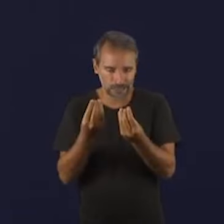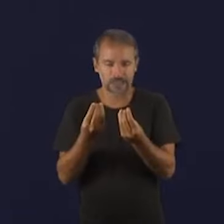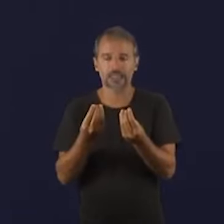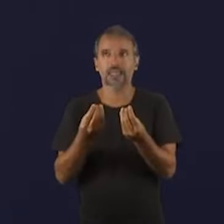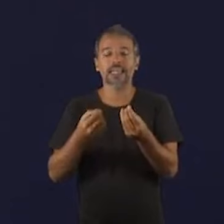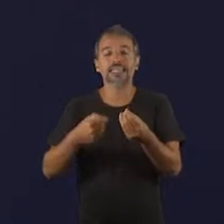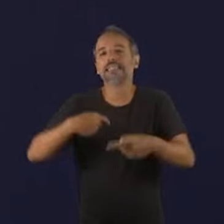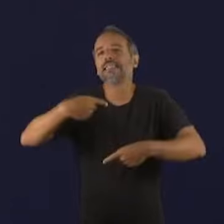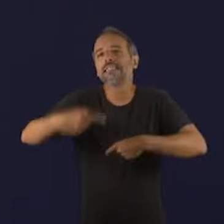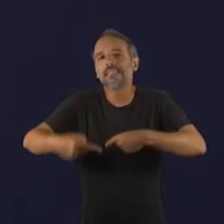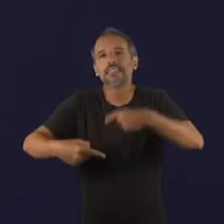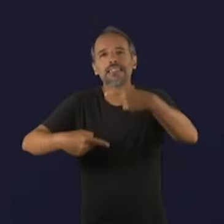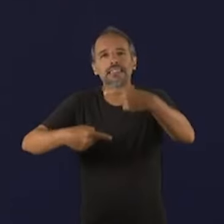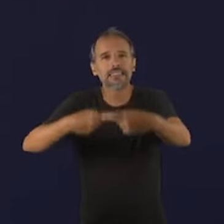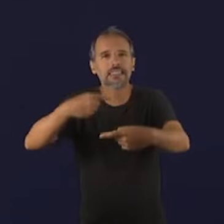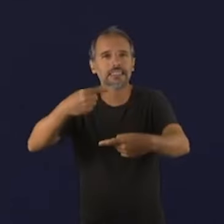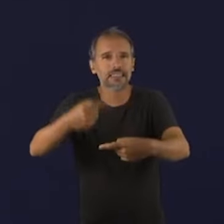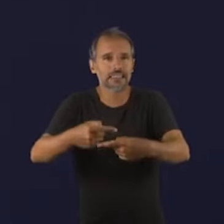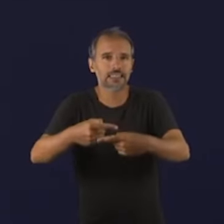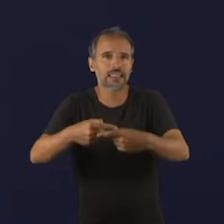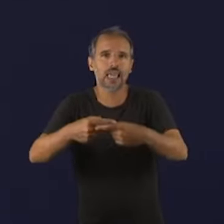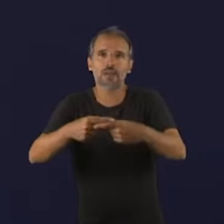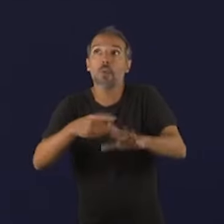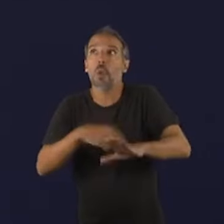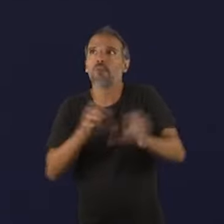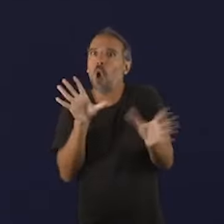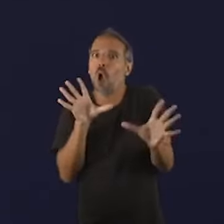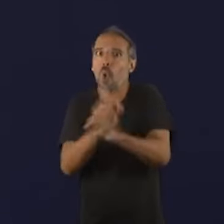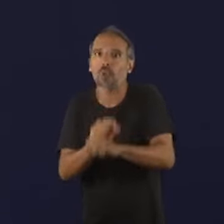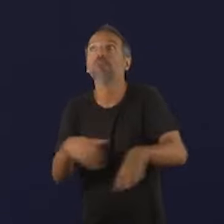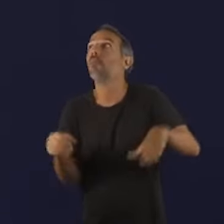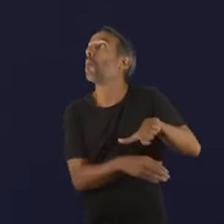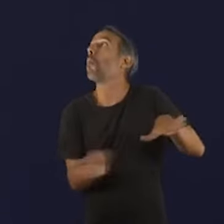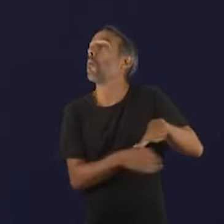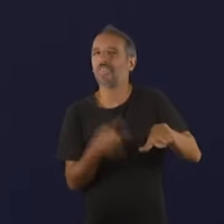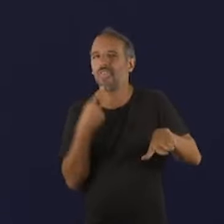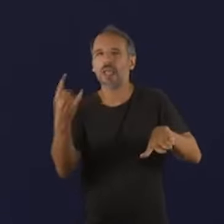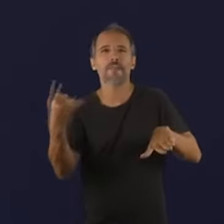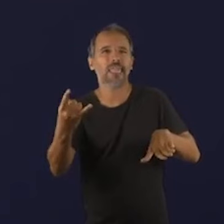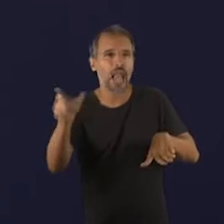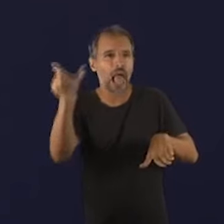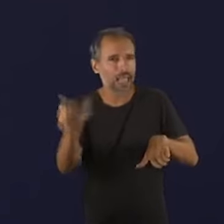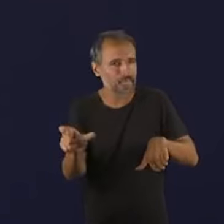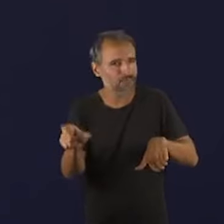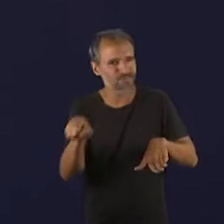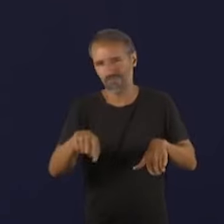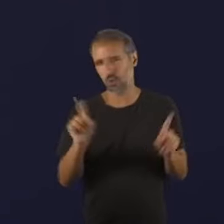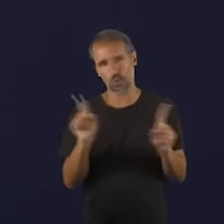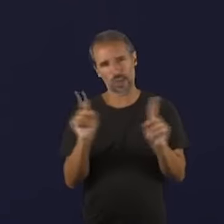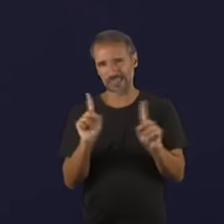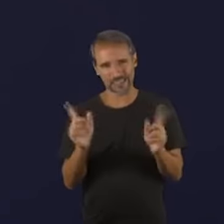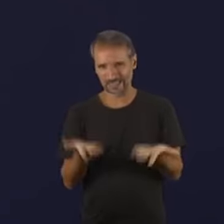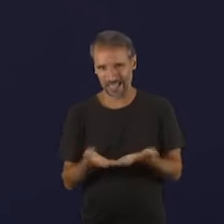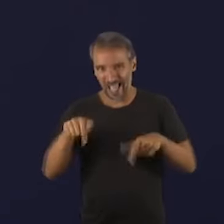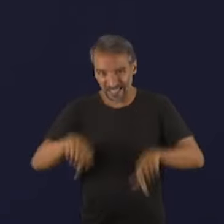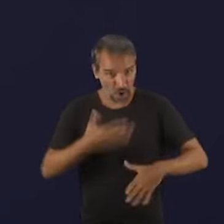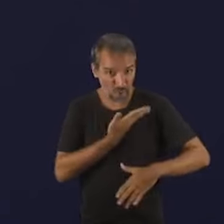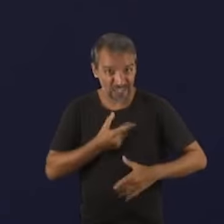seguir barriendo la mug debajo de la alfombra y seguirle mintiendo a la gente eso no es parte de este